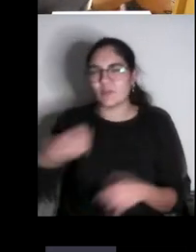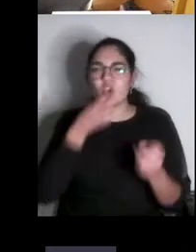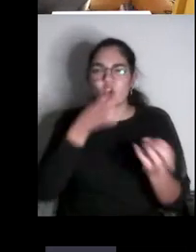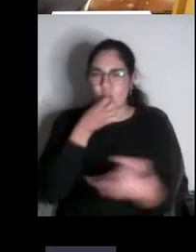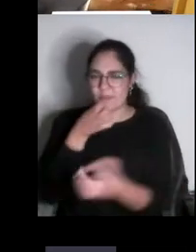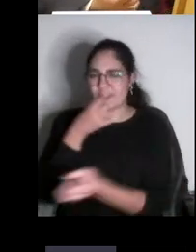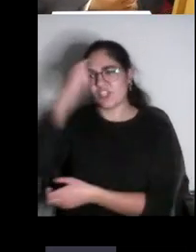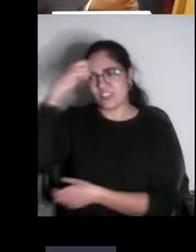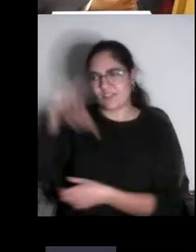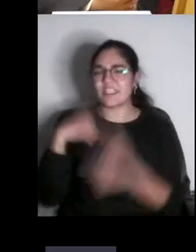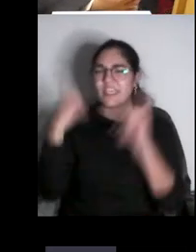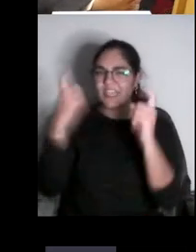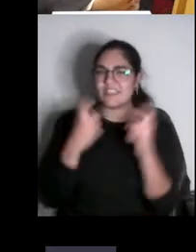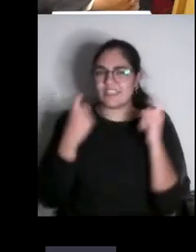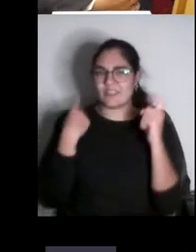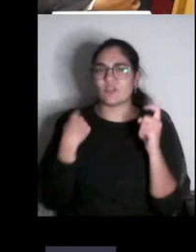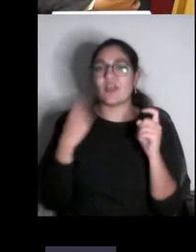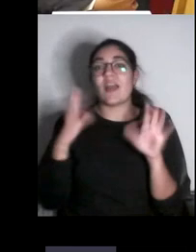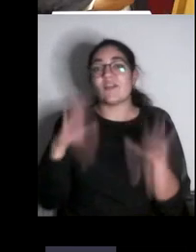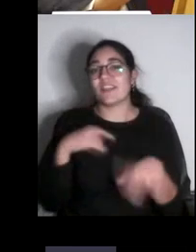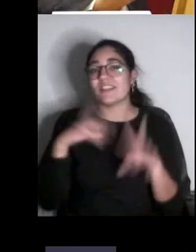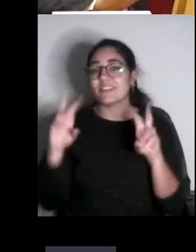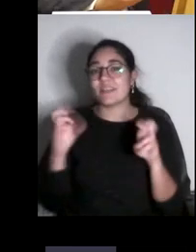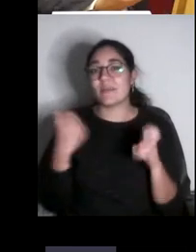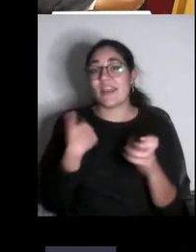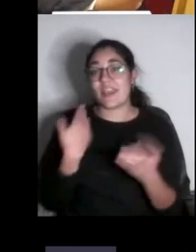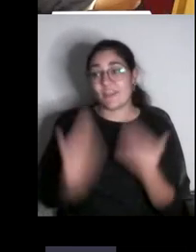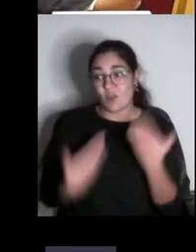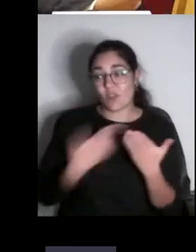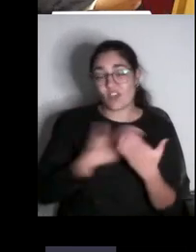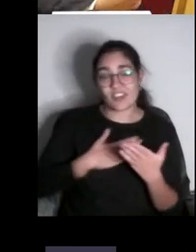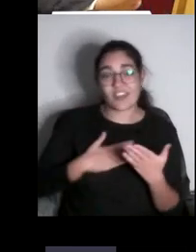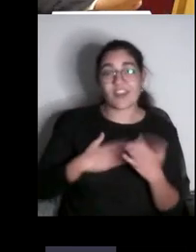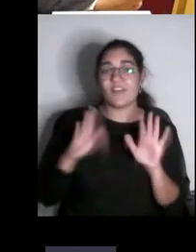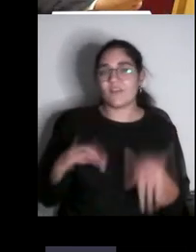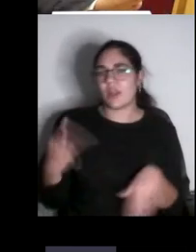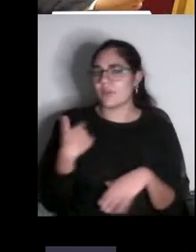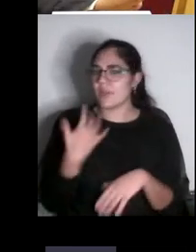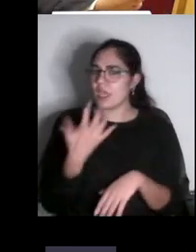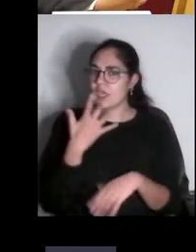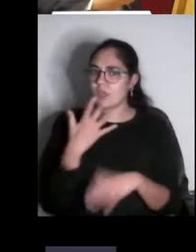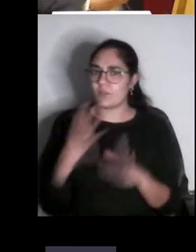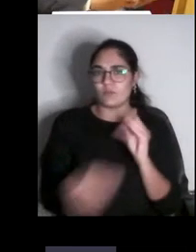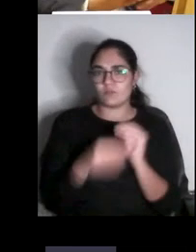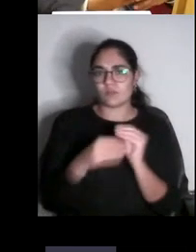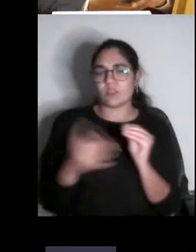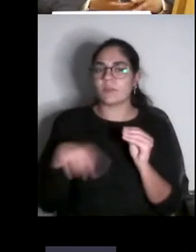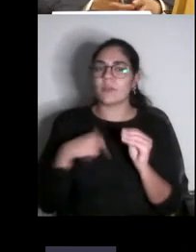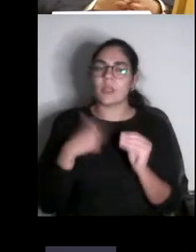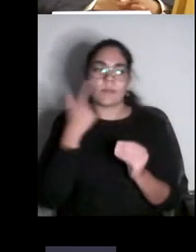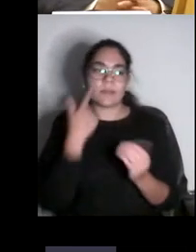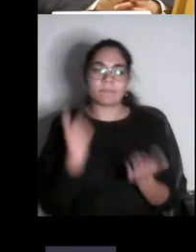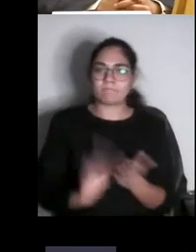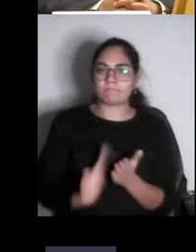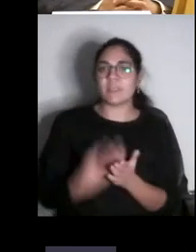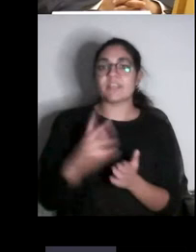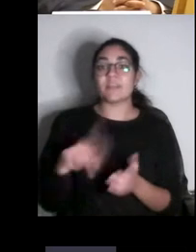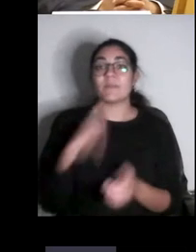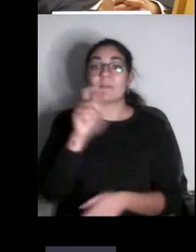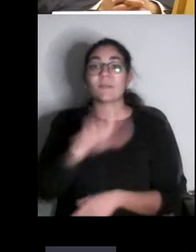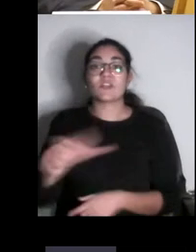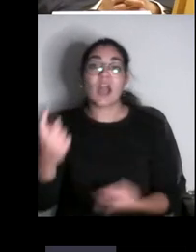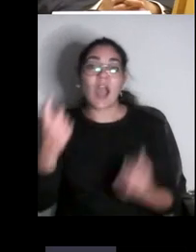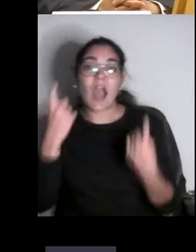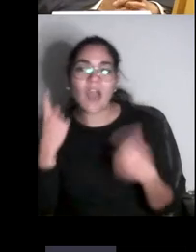cuando apostemos por la evaluación, tienes que dar ejemplo y tienes que reconocer y recoger esas críticas